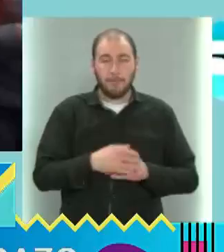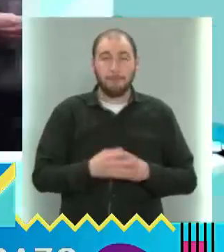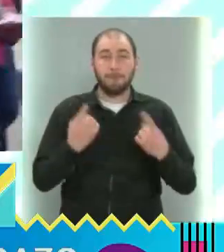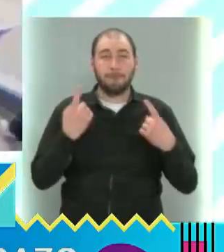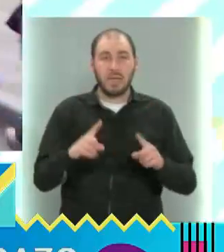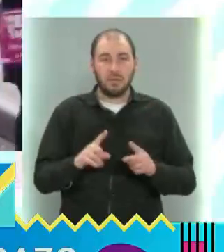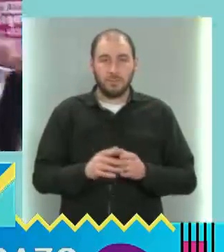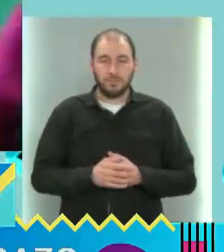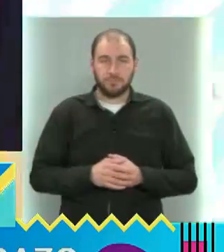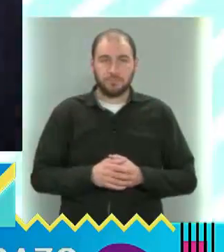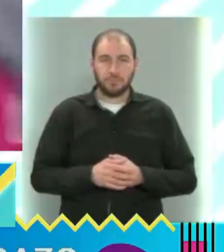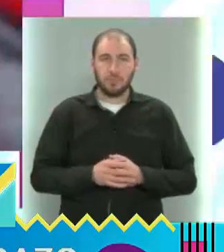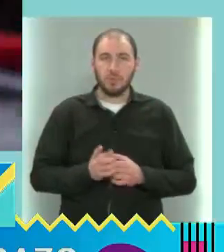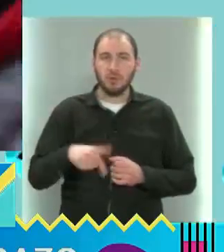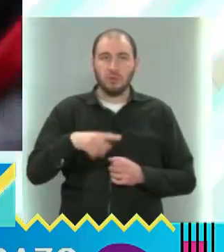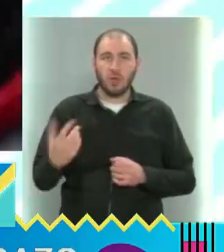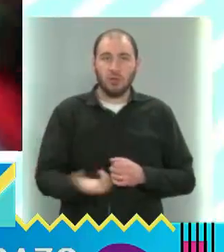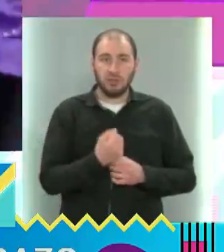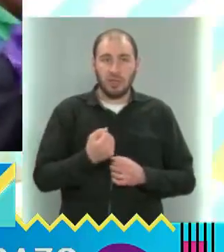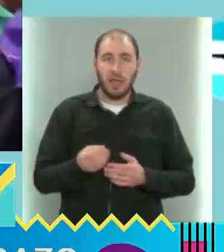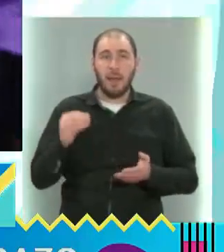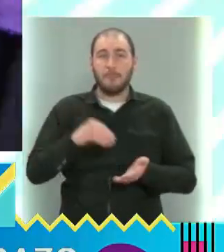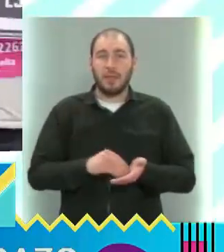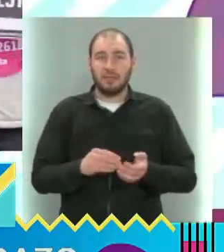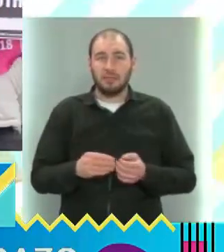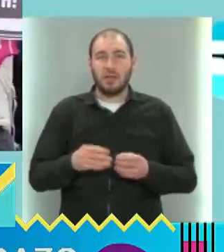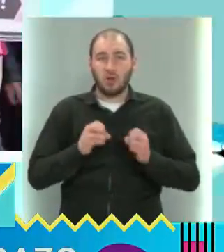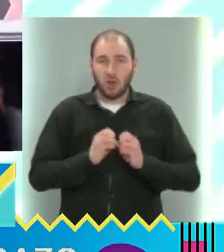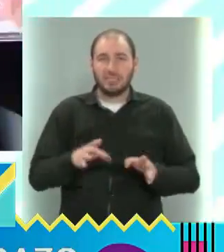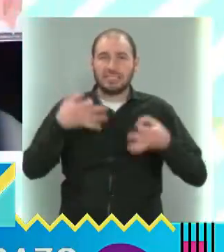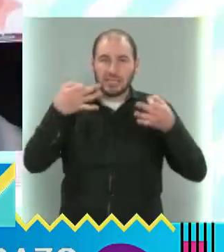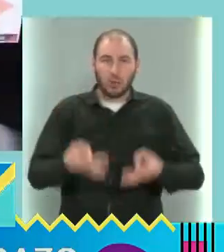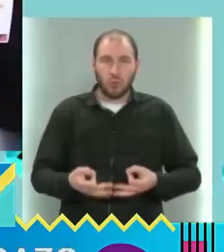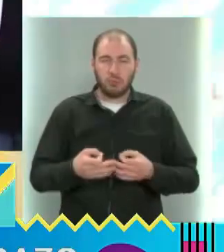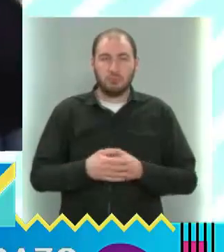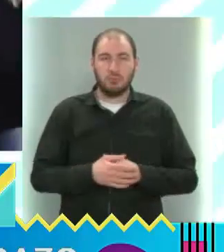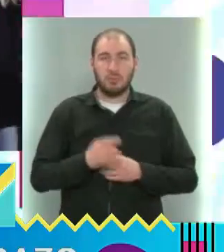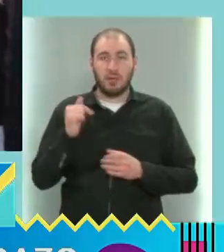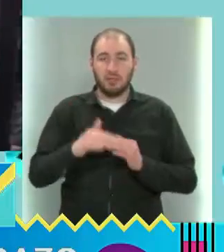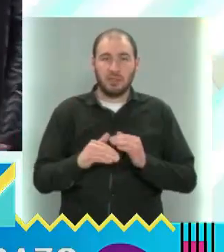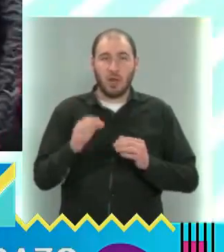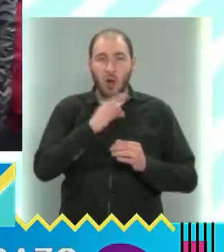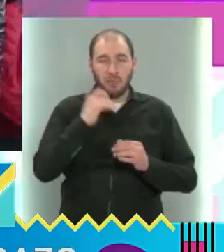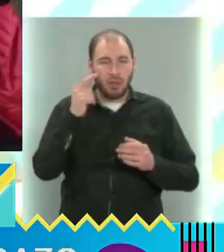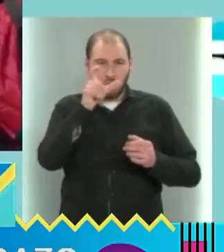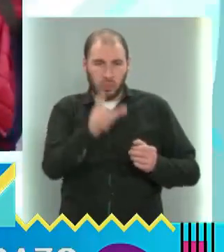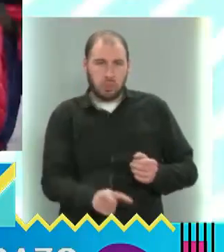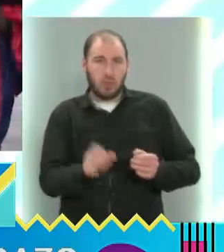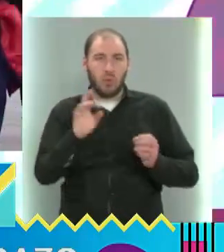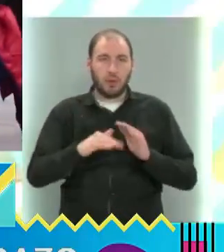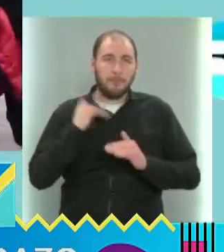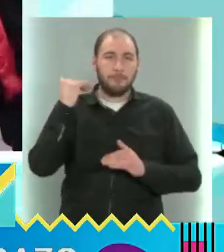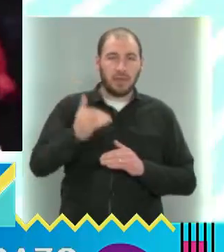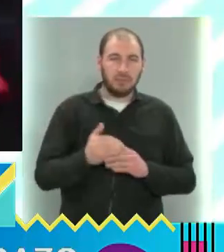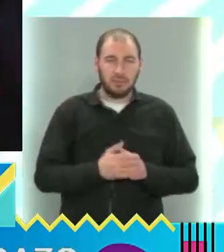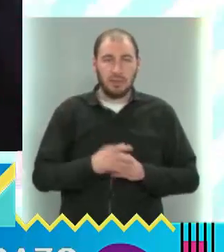Pero lo que tenemos que lograr, además de la implementación efectiva y correcta, es superar la mirada biologicista, digamos que es una mirada